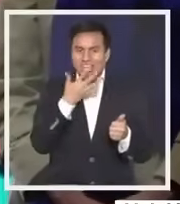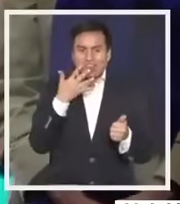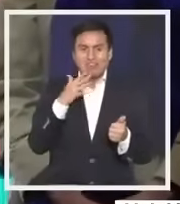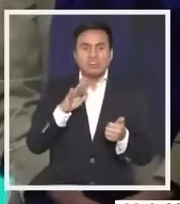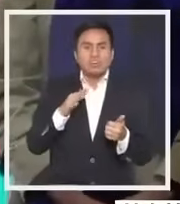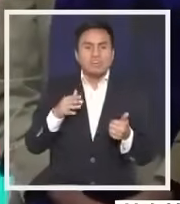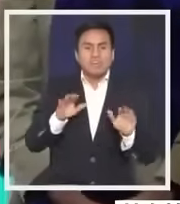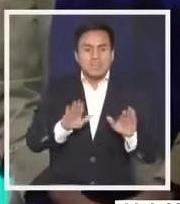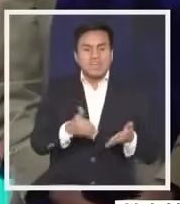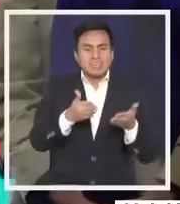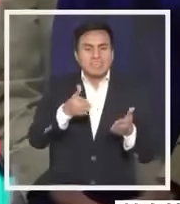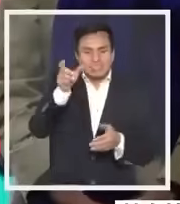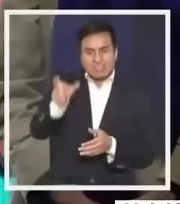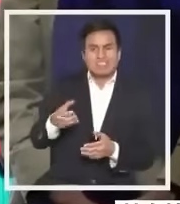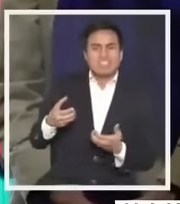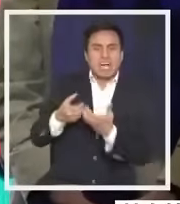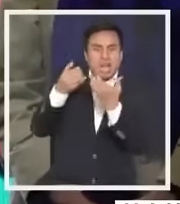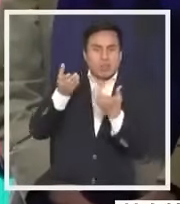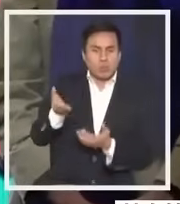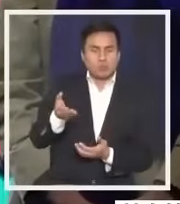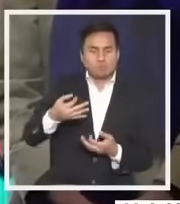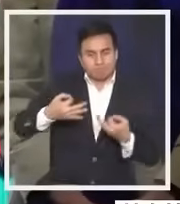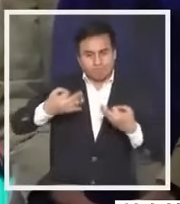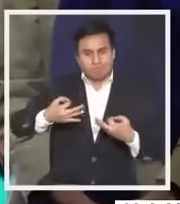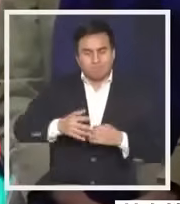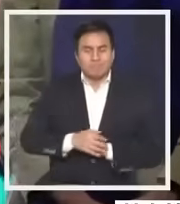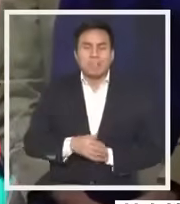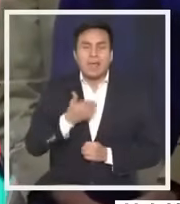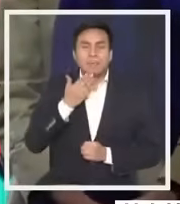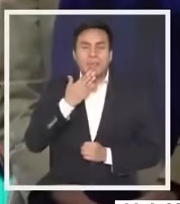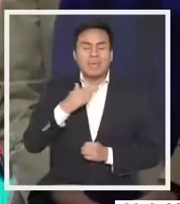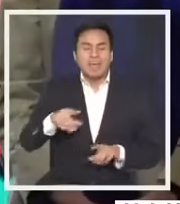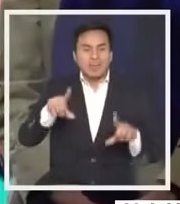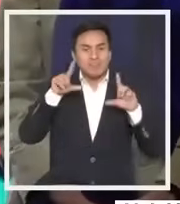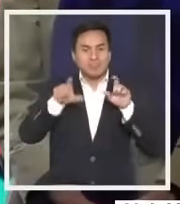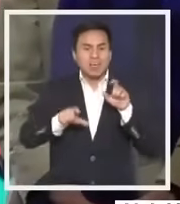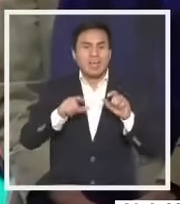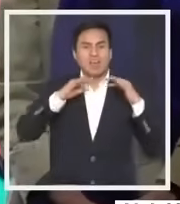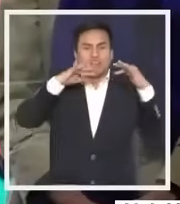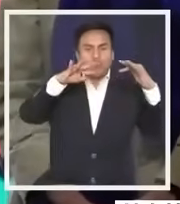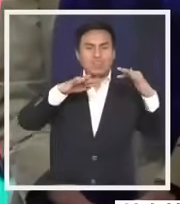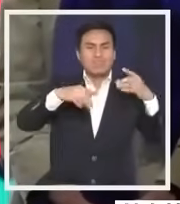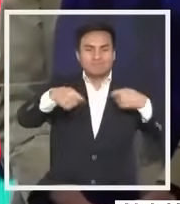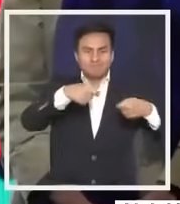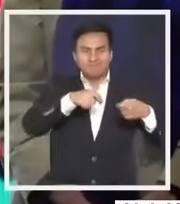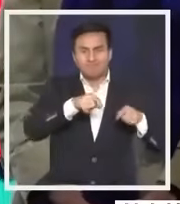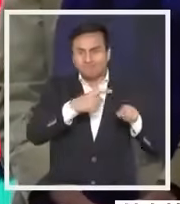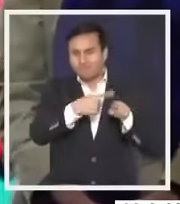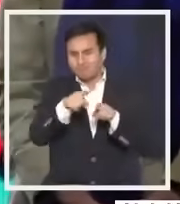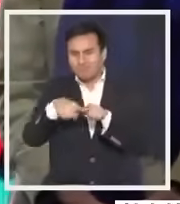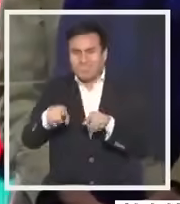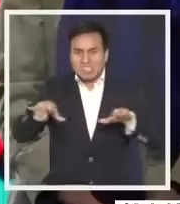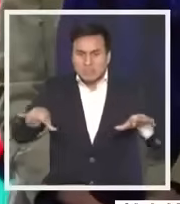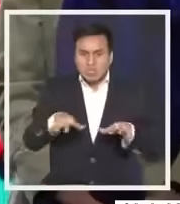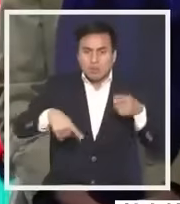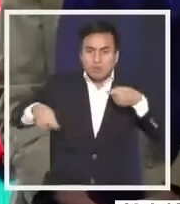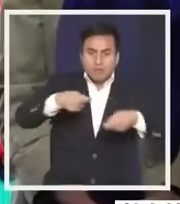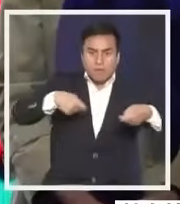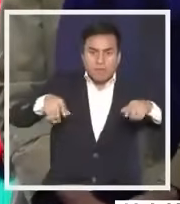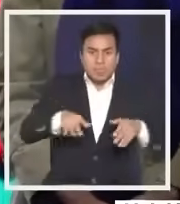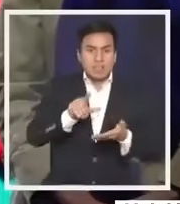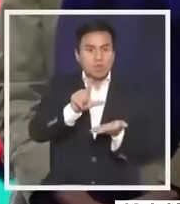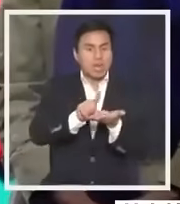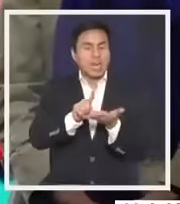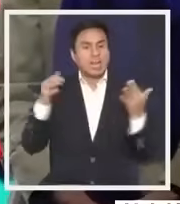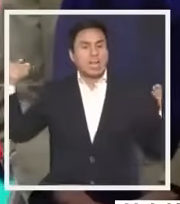por el parrillero, como corresponde, y para los anfitriones de las fondas y ramadas, que con cariño y esfuerzo dan vida a estos espacios